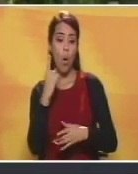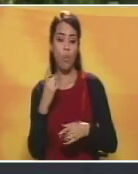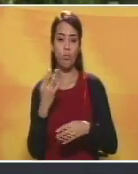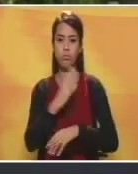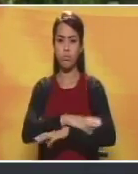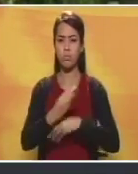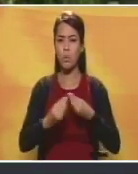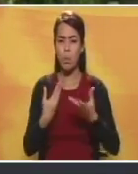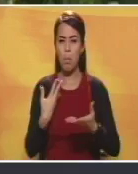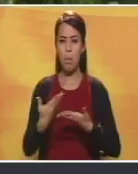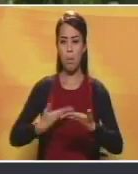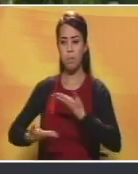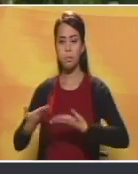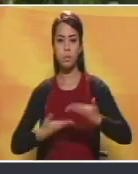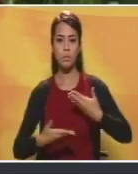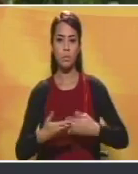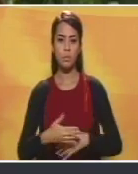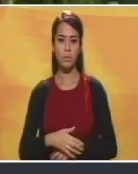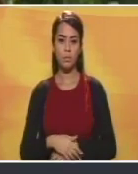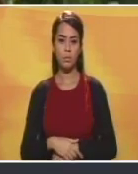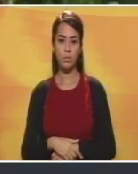reciprocidad.